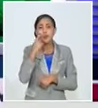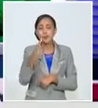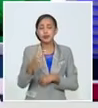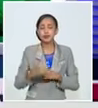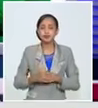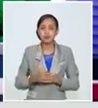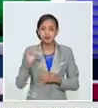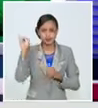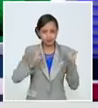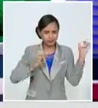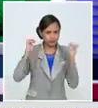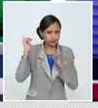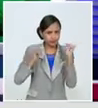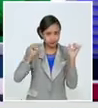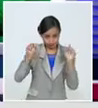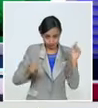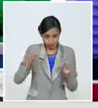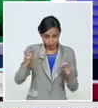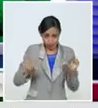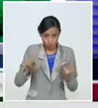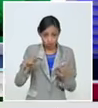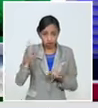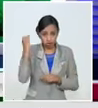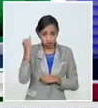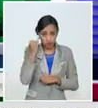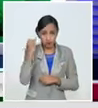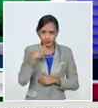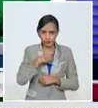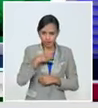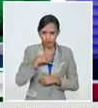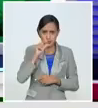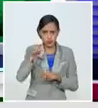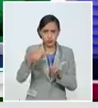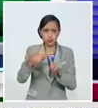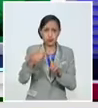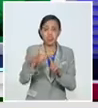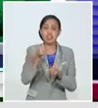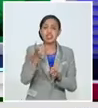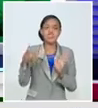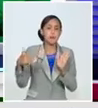viajeros internacionales, hemos tenido